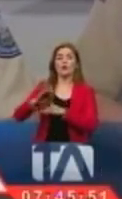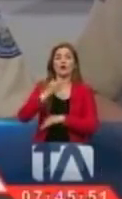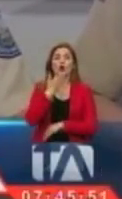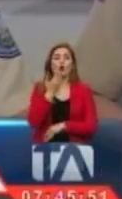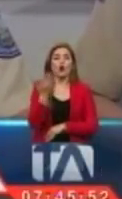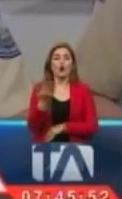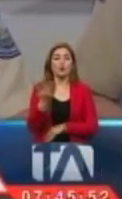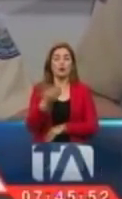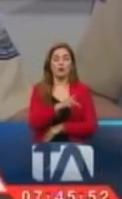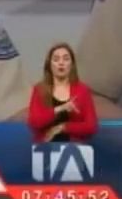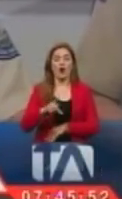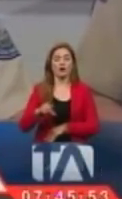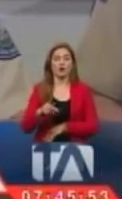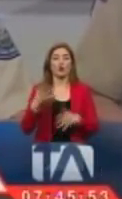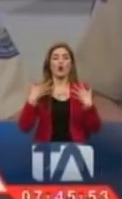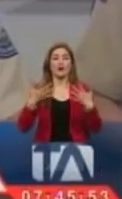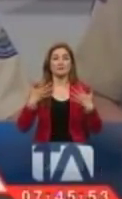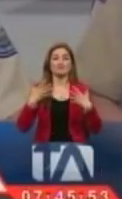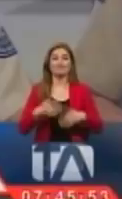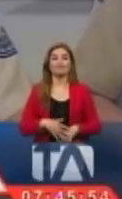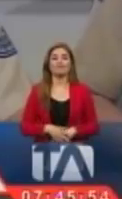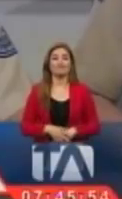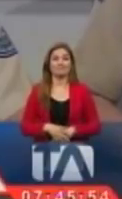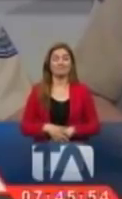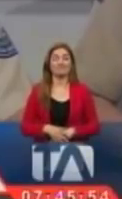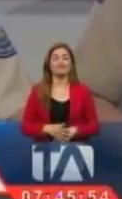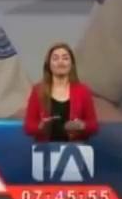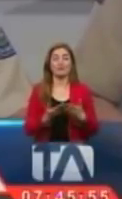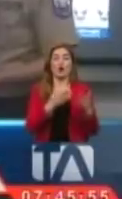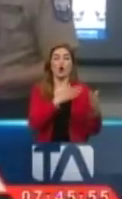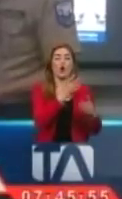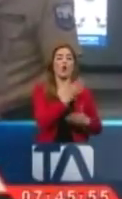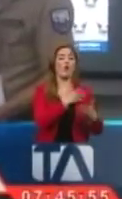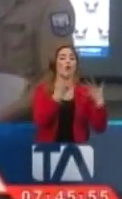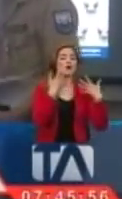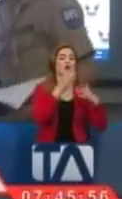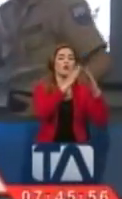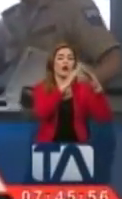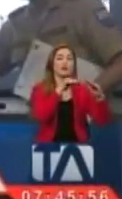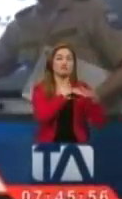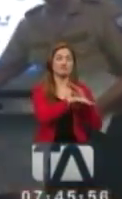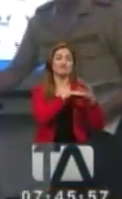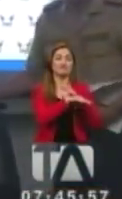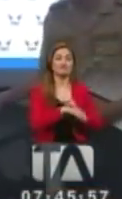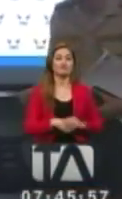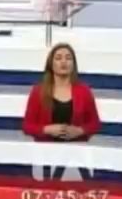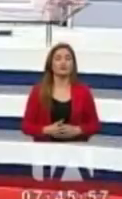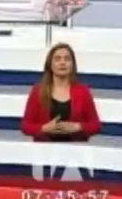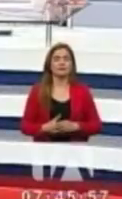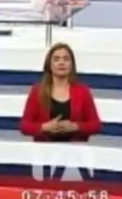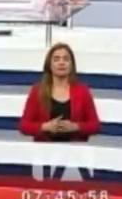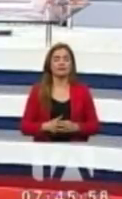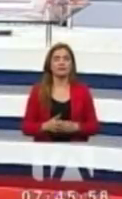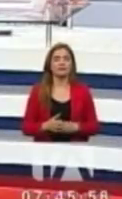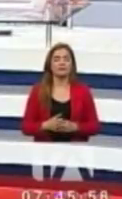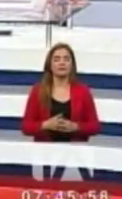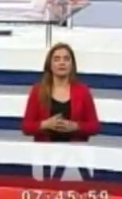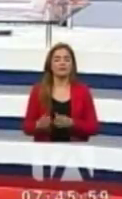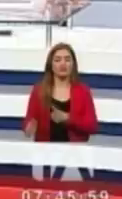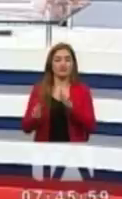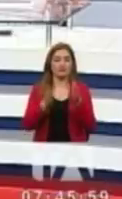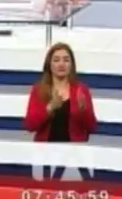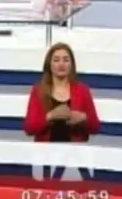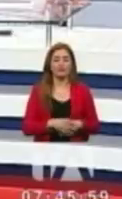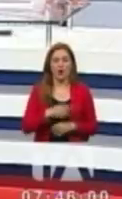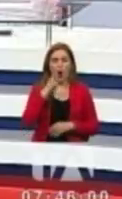del puerto marítimo pero para esto acopiaban en guayaquil en una casa que le kim jong es 24 horas y ahora les contamos